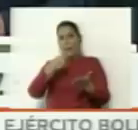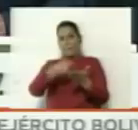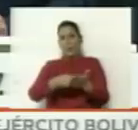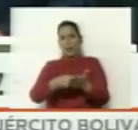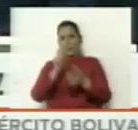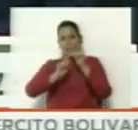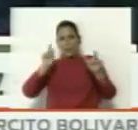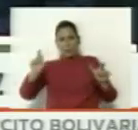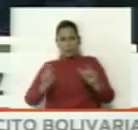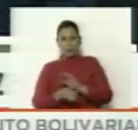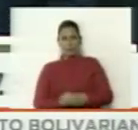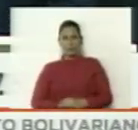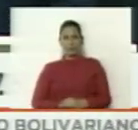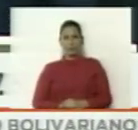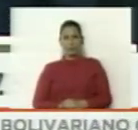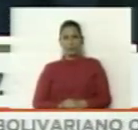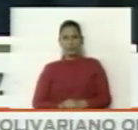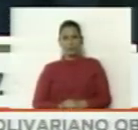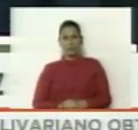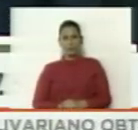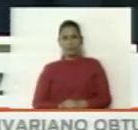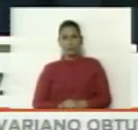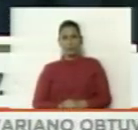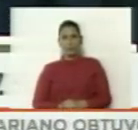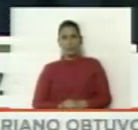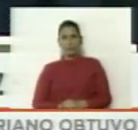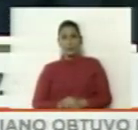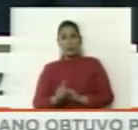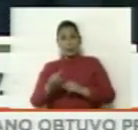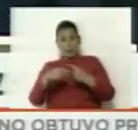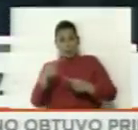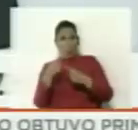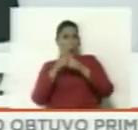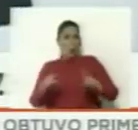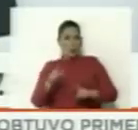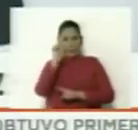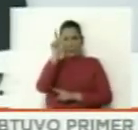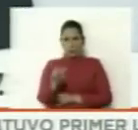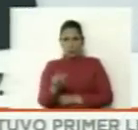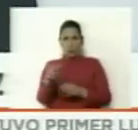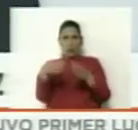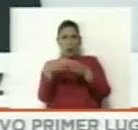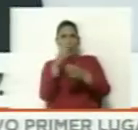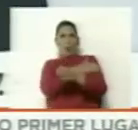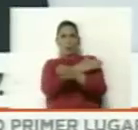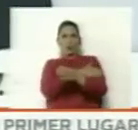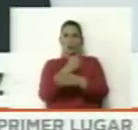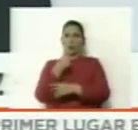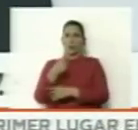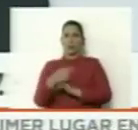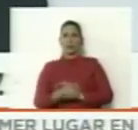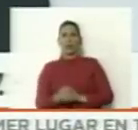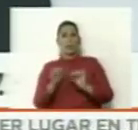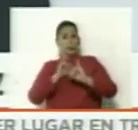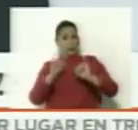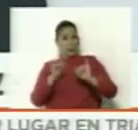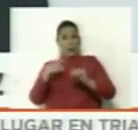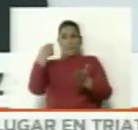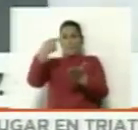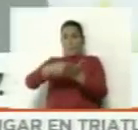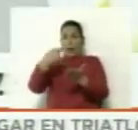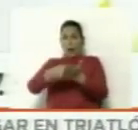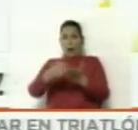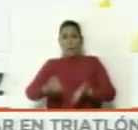gente. Un extremista de derecha dice que, confirmado, los pagos de los